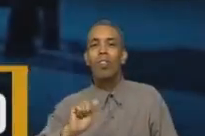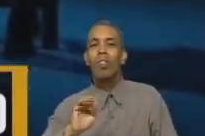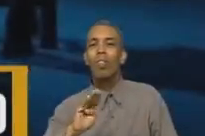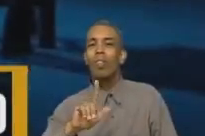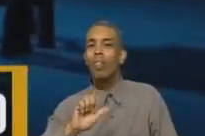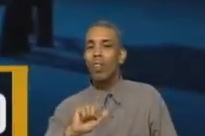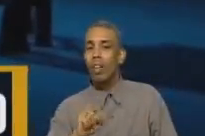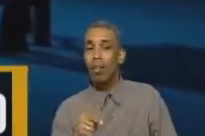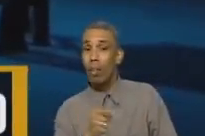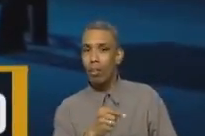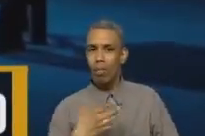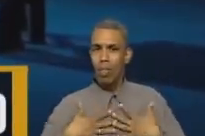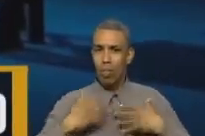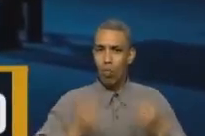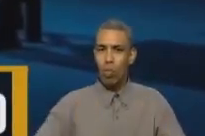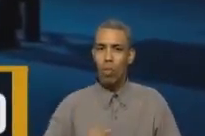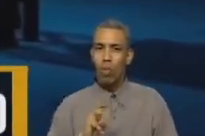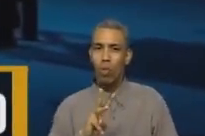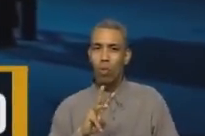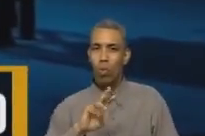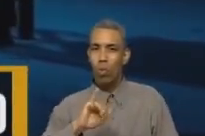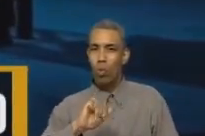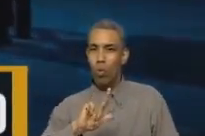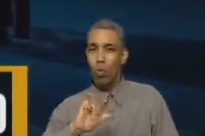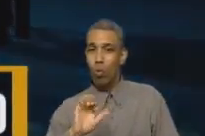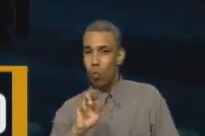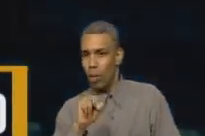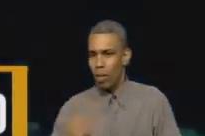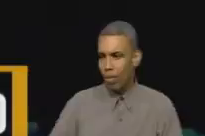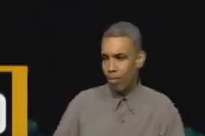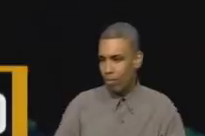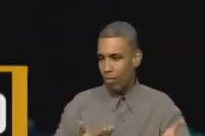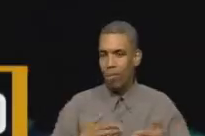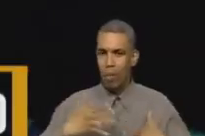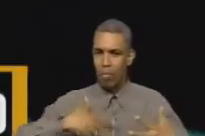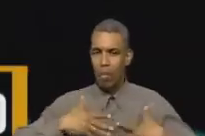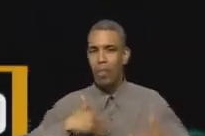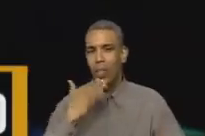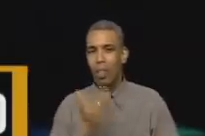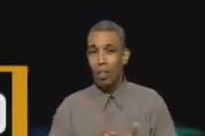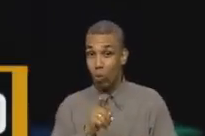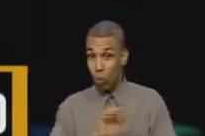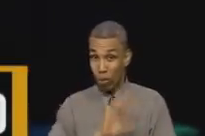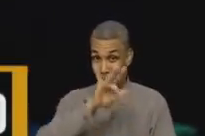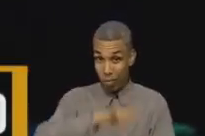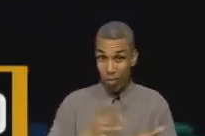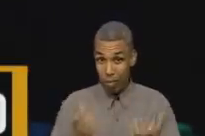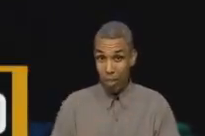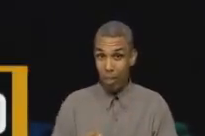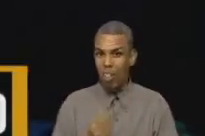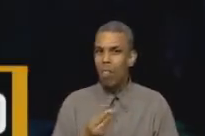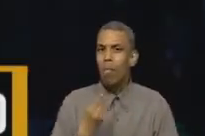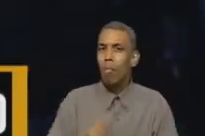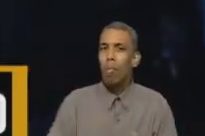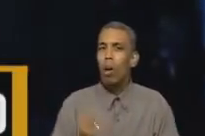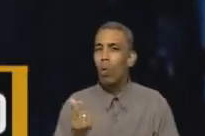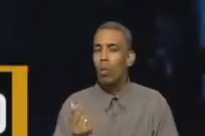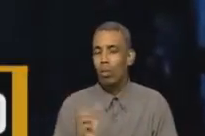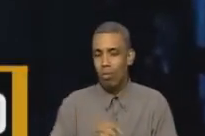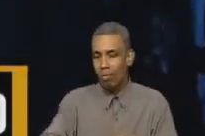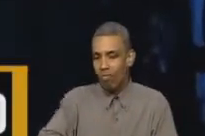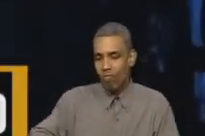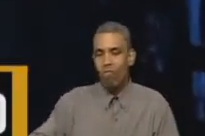invitación es abierta, la entrada es gratuita y esperamos que los barranqueños y las barranqueñas nos acompañen en el estreno de esta bonita obra. En el